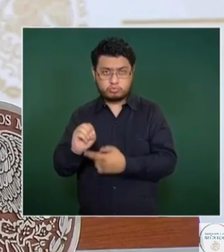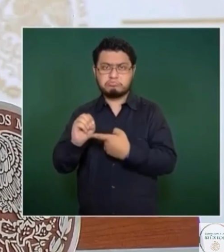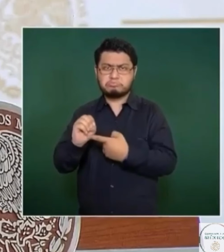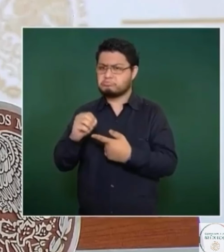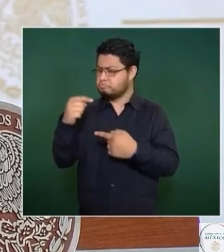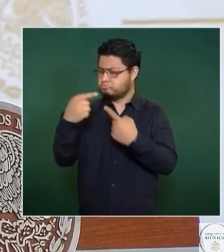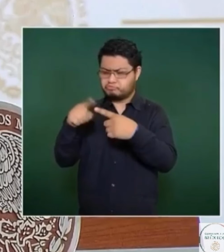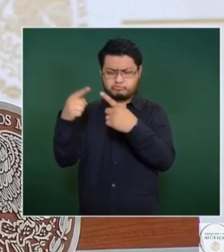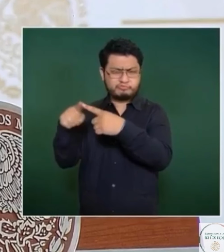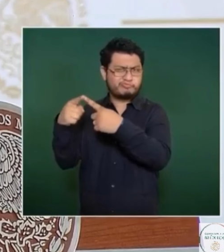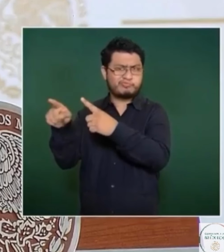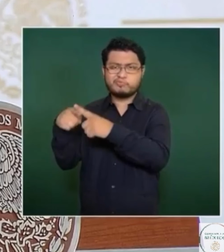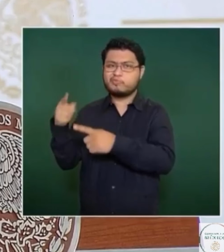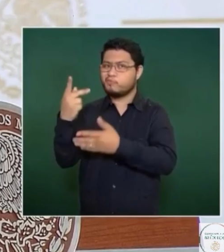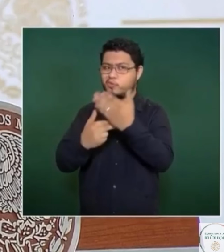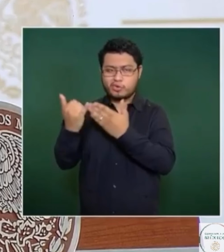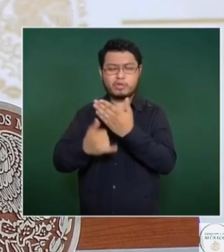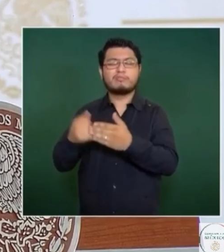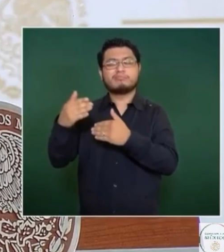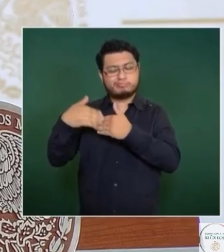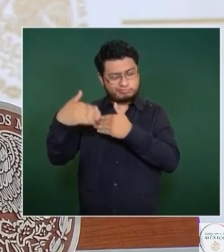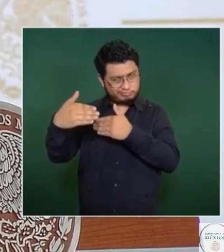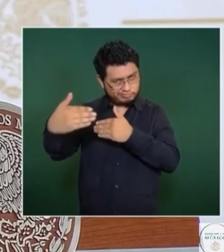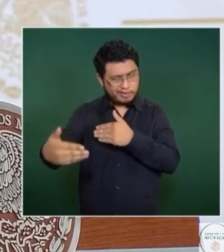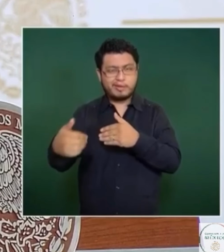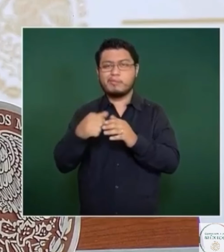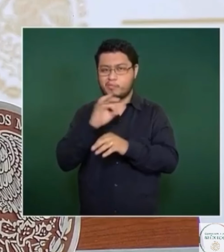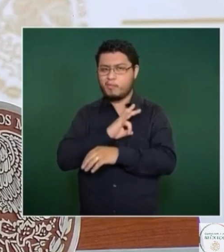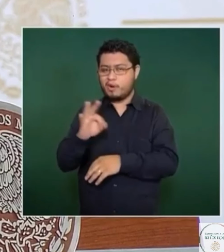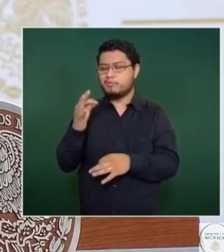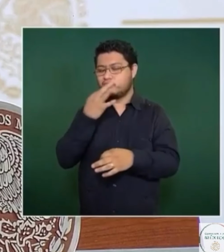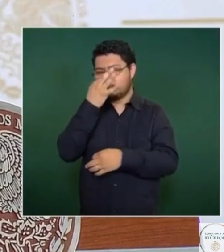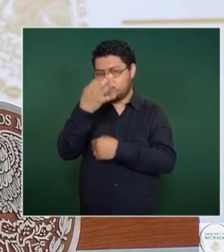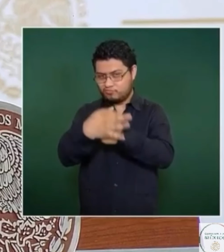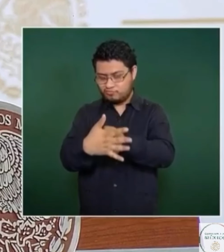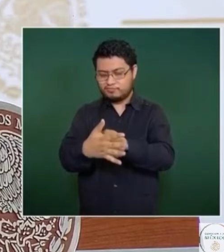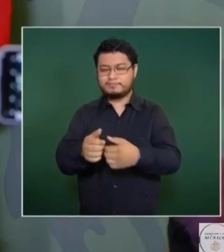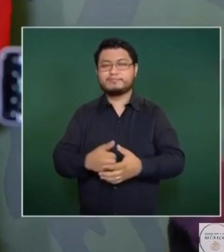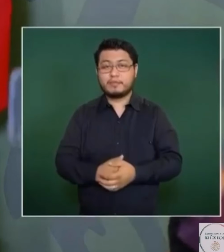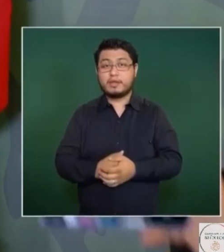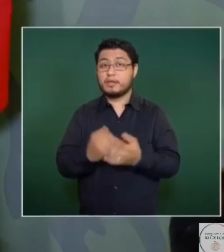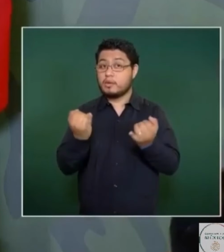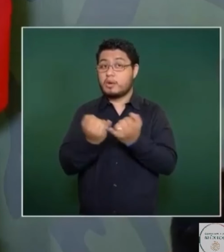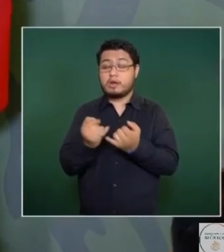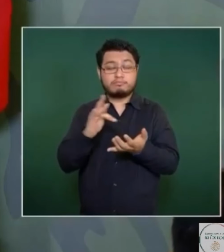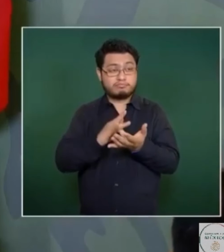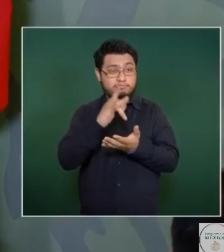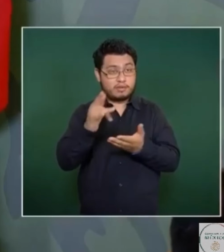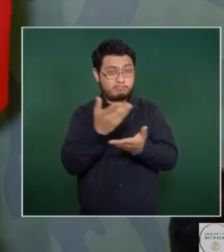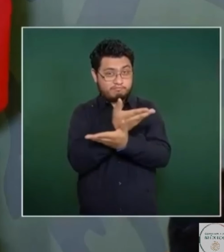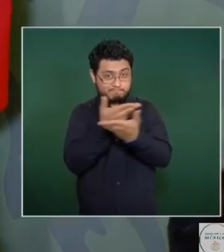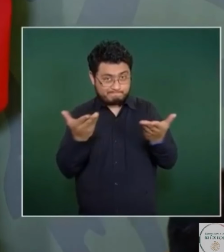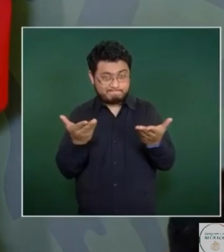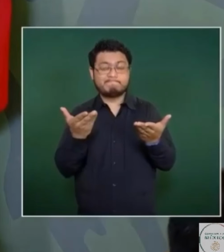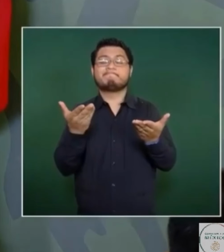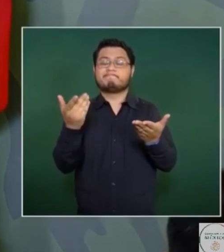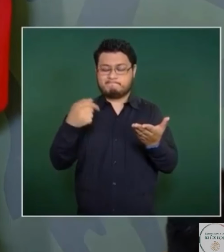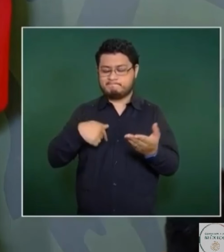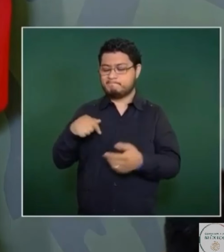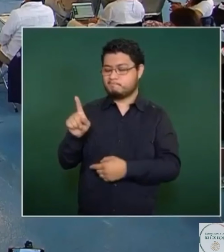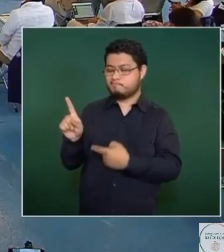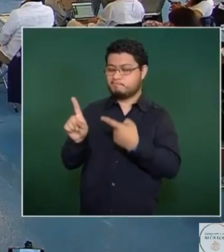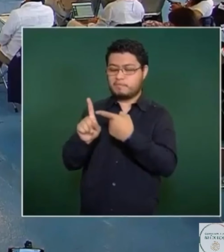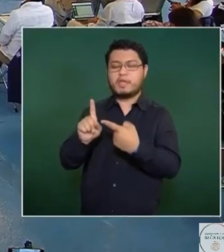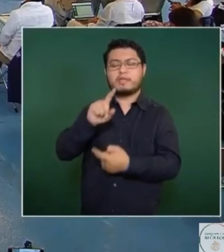diversos proyectos que seguramente más adelante podremos estar anunciando. Y, por supuesto, también agradecer la presencia y el apoyo de Javier May, el